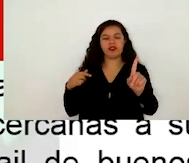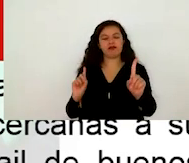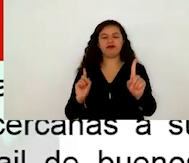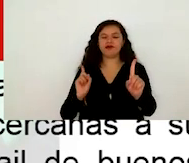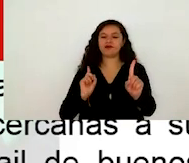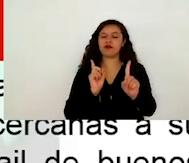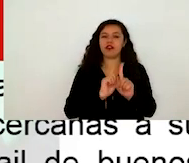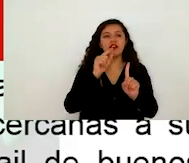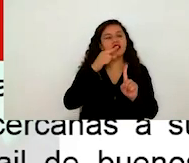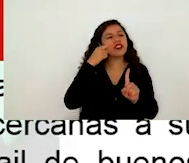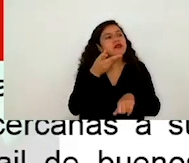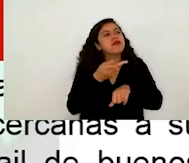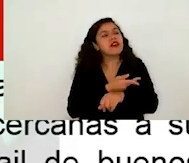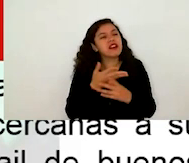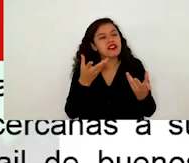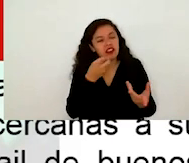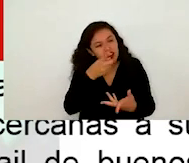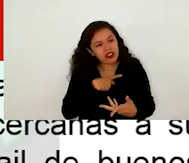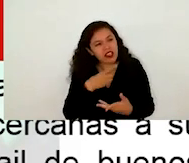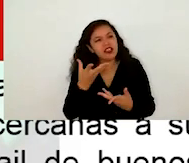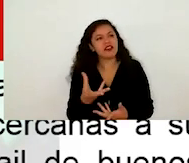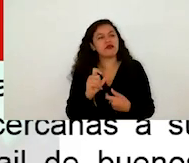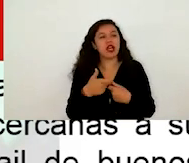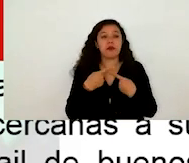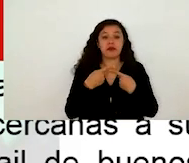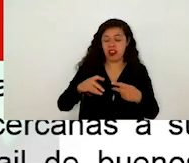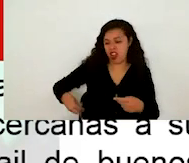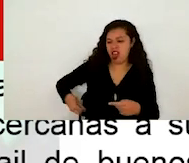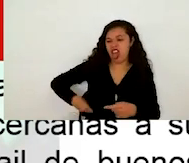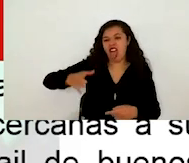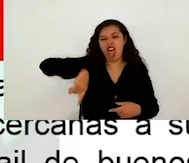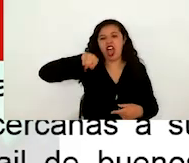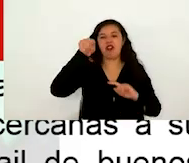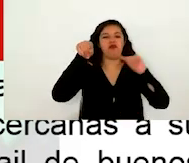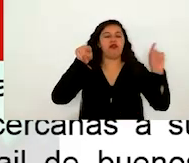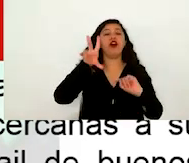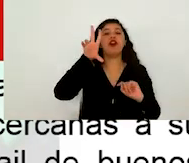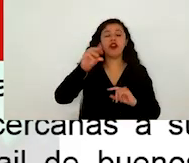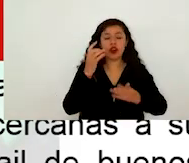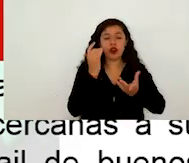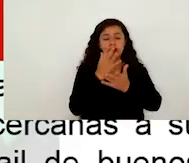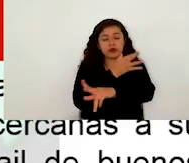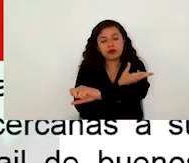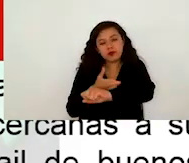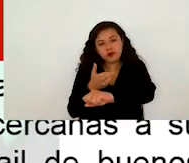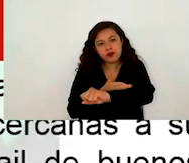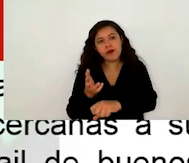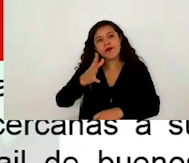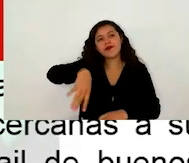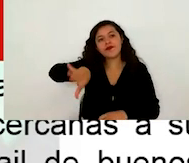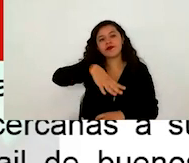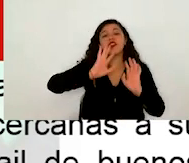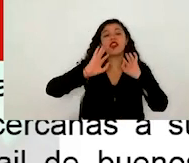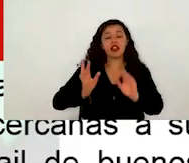para saber qué está sucediendo no busquen el culpable de solución pero cuando ustedes tienen